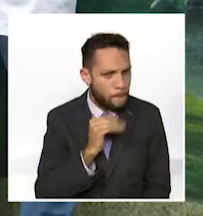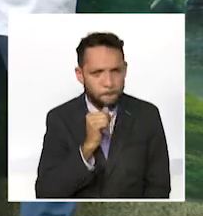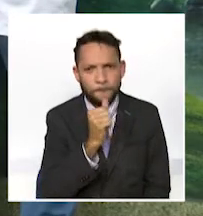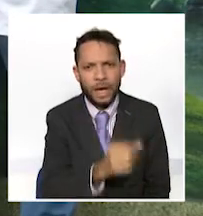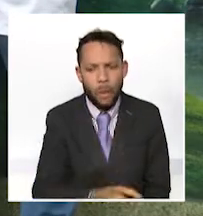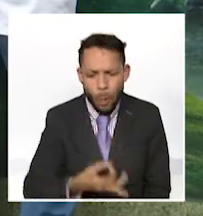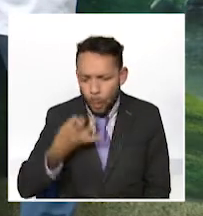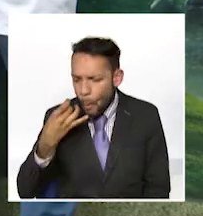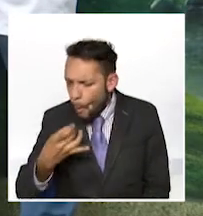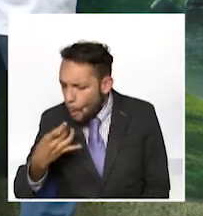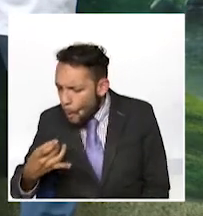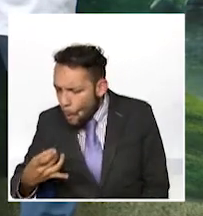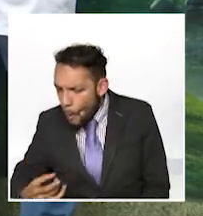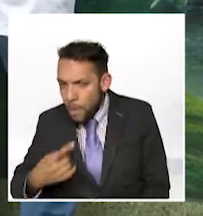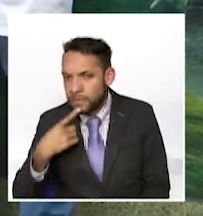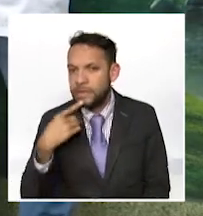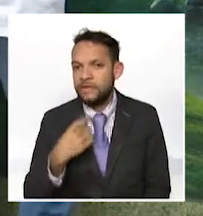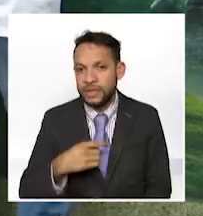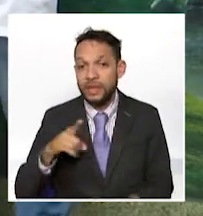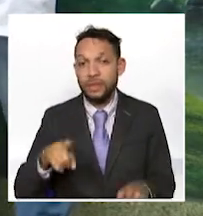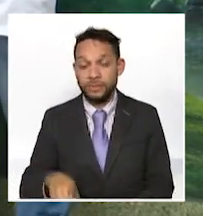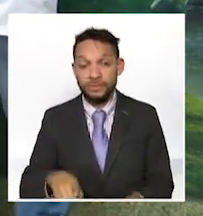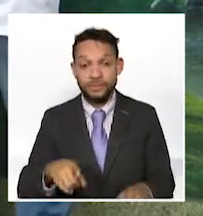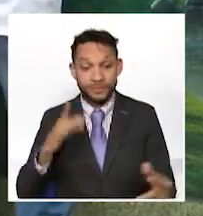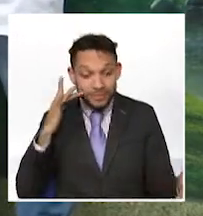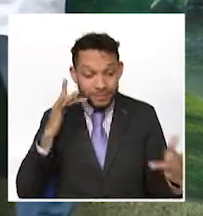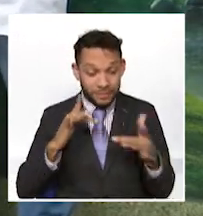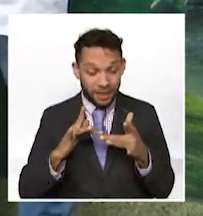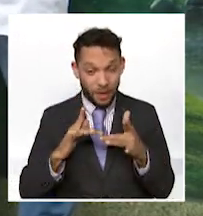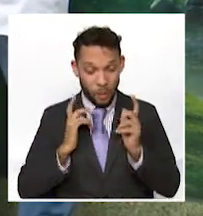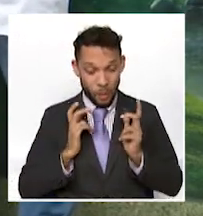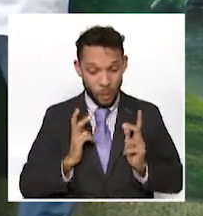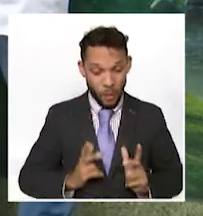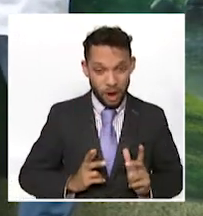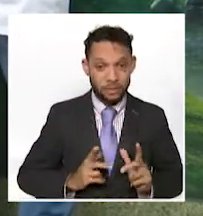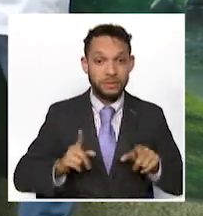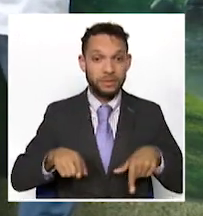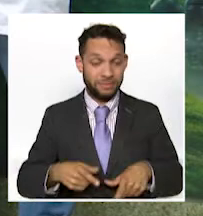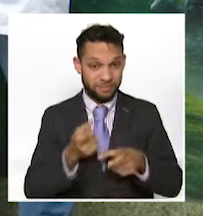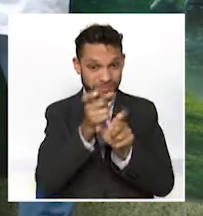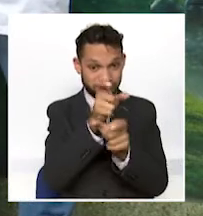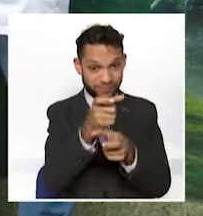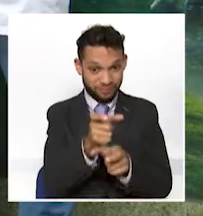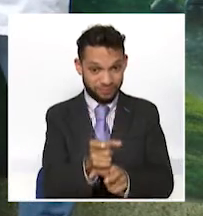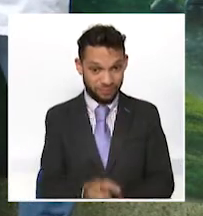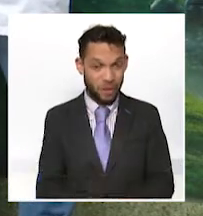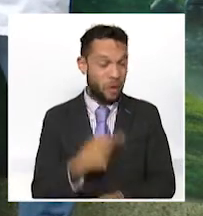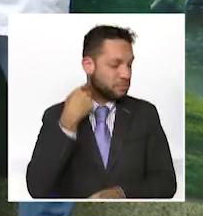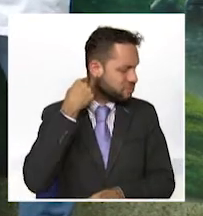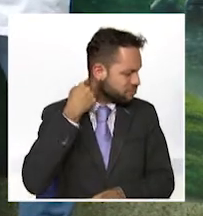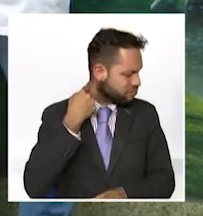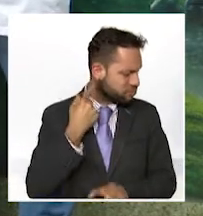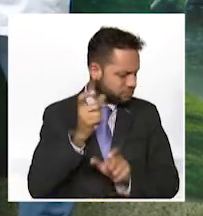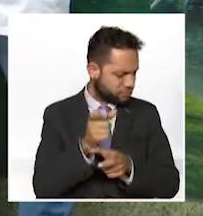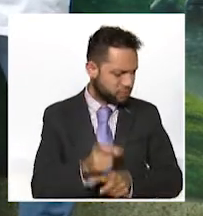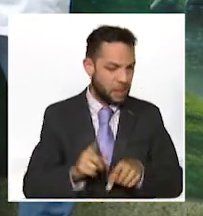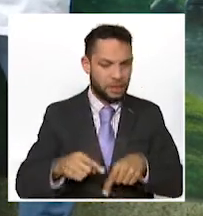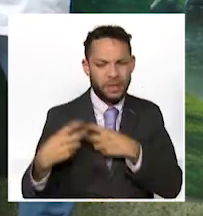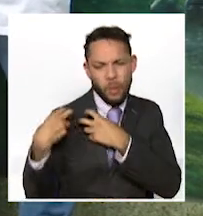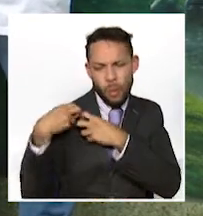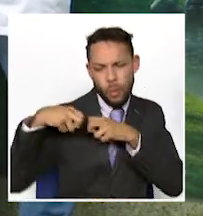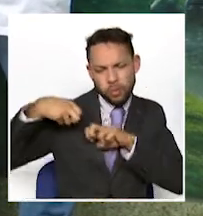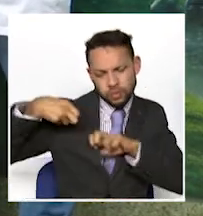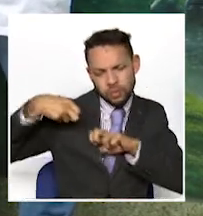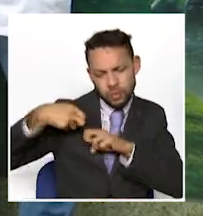dolores, pero usted se refiere a los dolores referidos de la columna, del cuello, quizás los hombros, y de pronto se